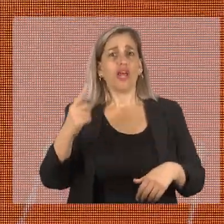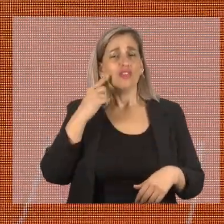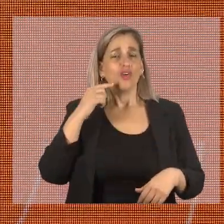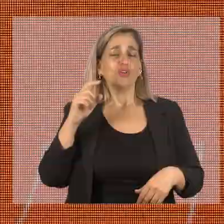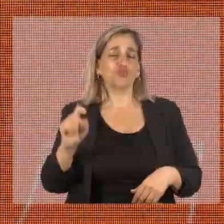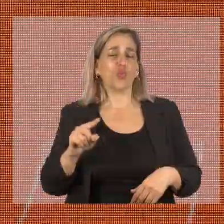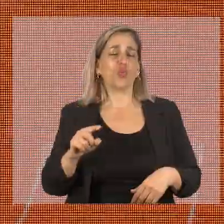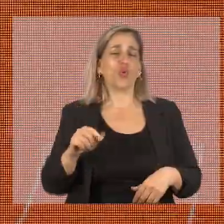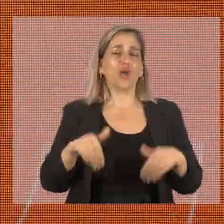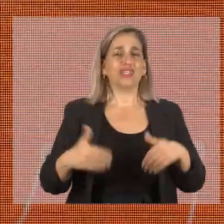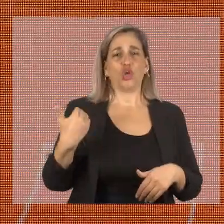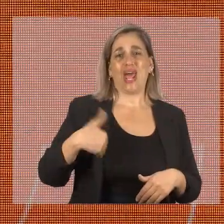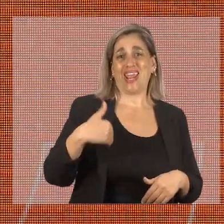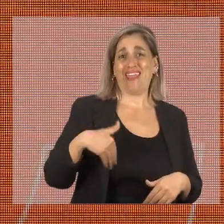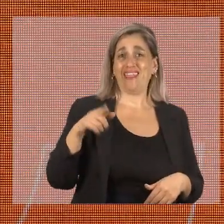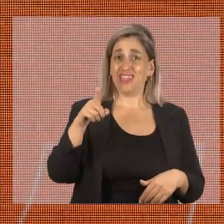votos del balotaje argentino.